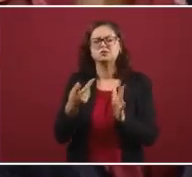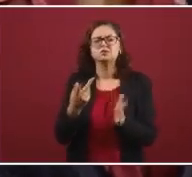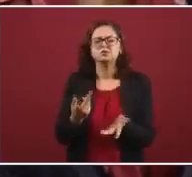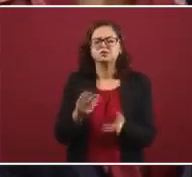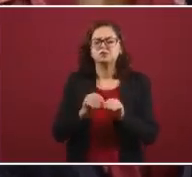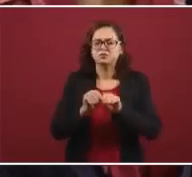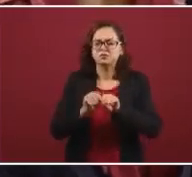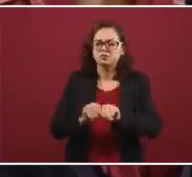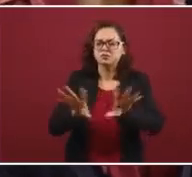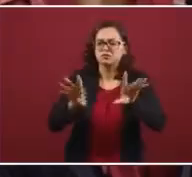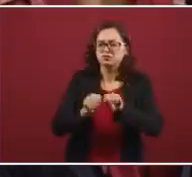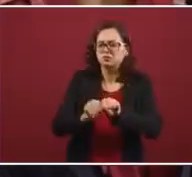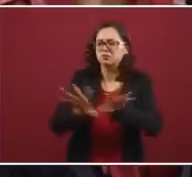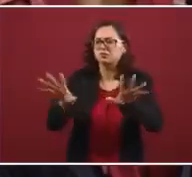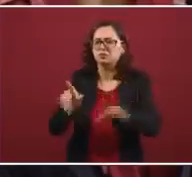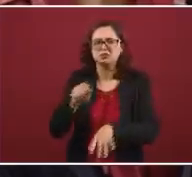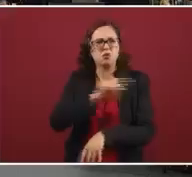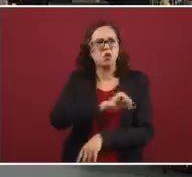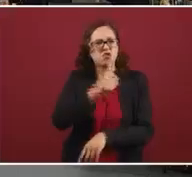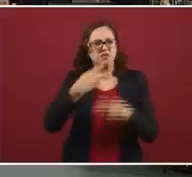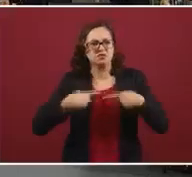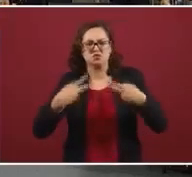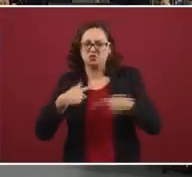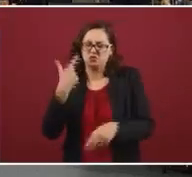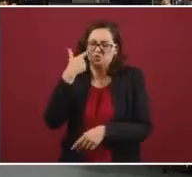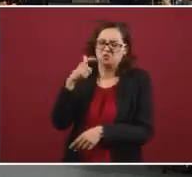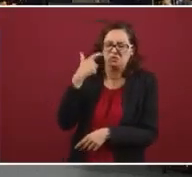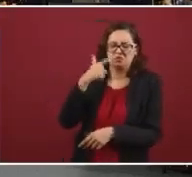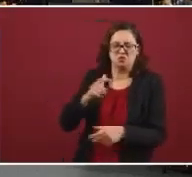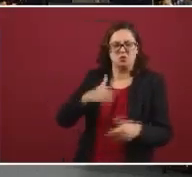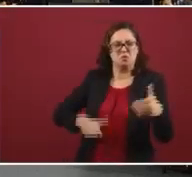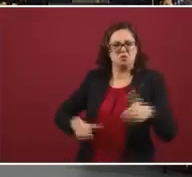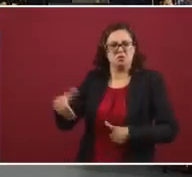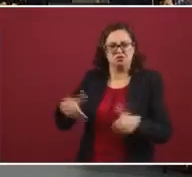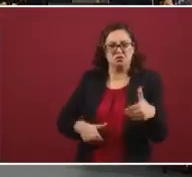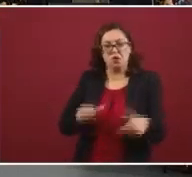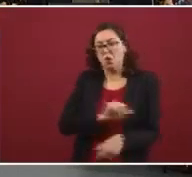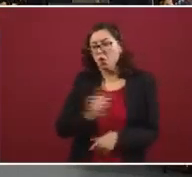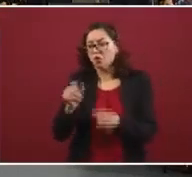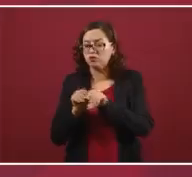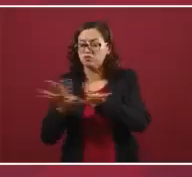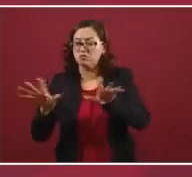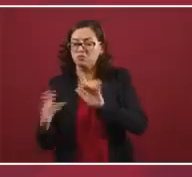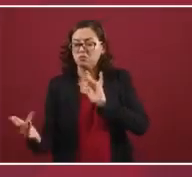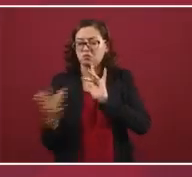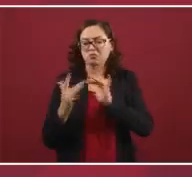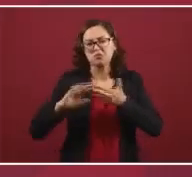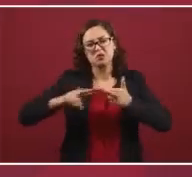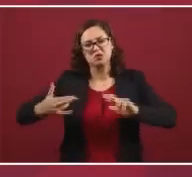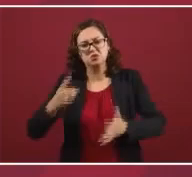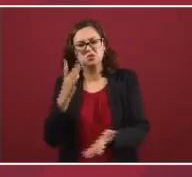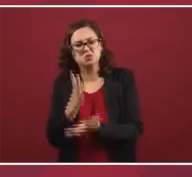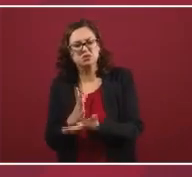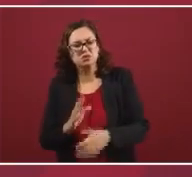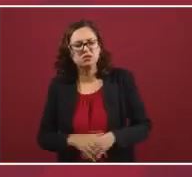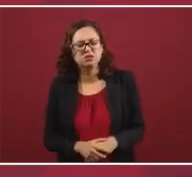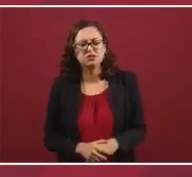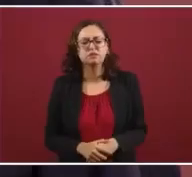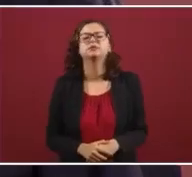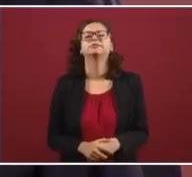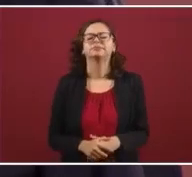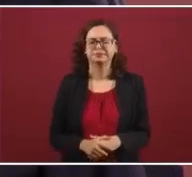lo demás son relaciones públicas. Sí, que todo mundo se exprese, se manifieste, que